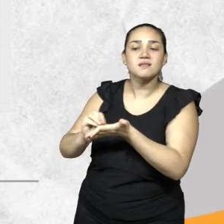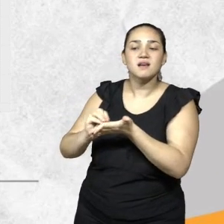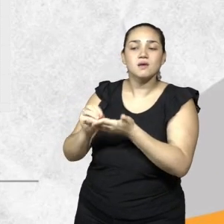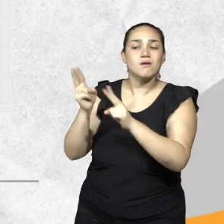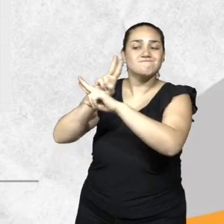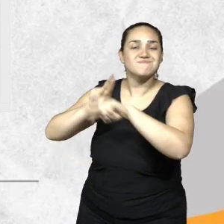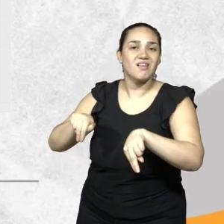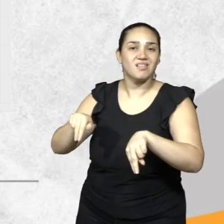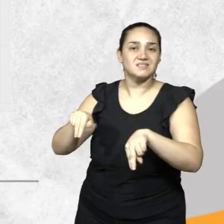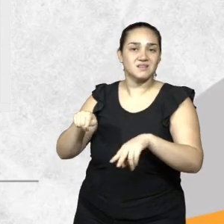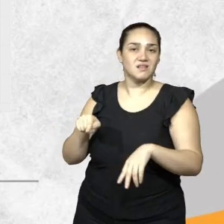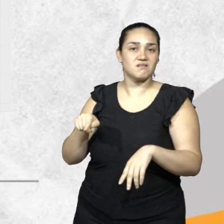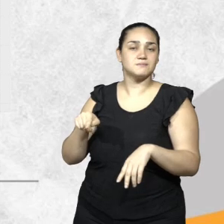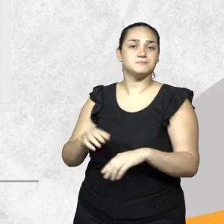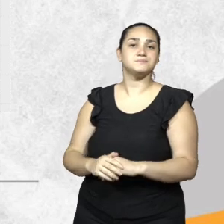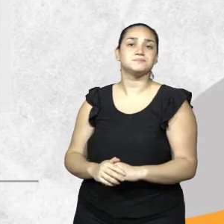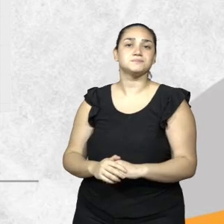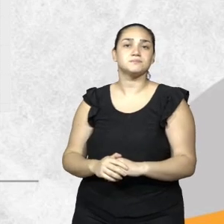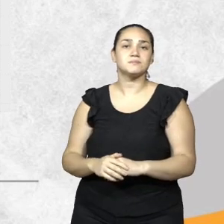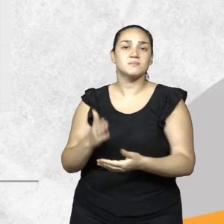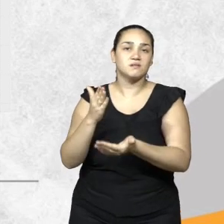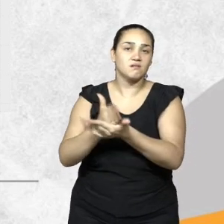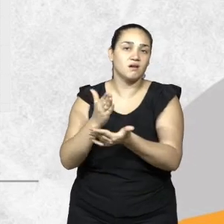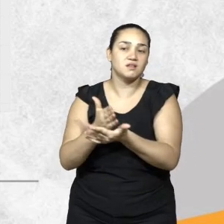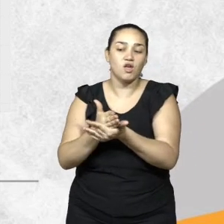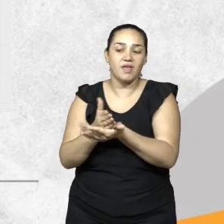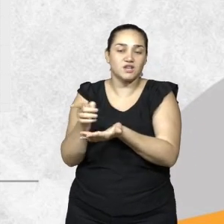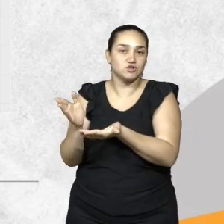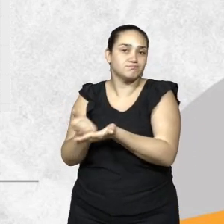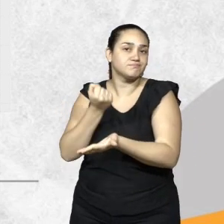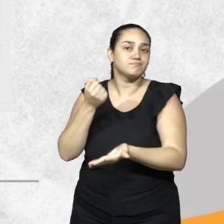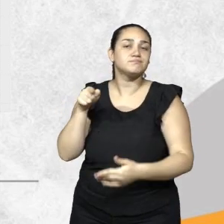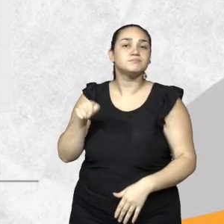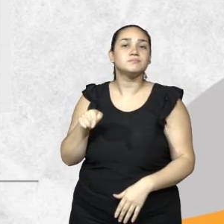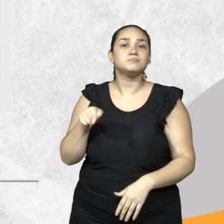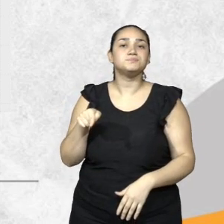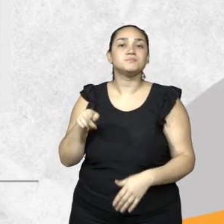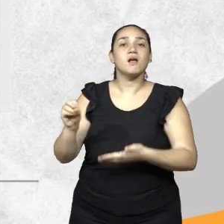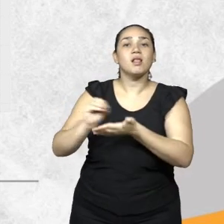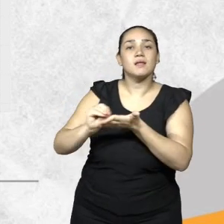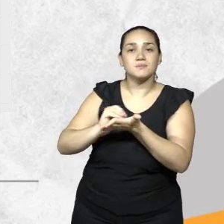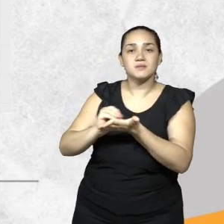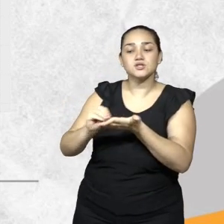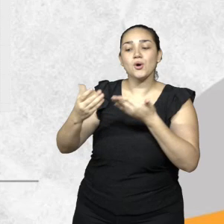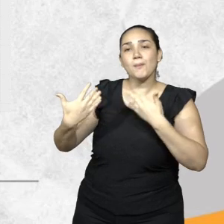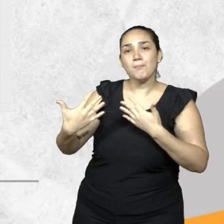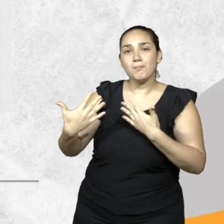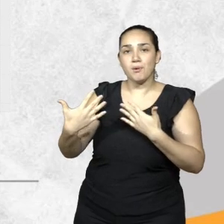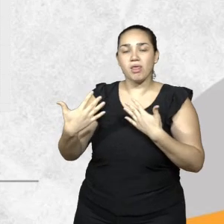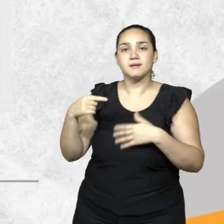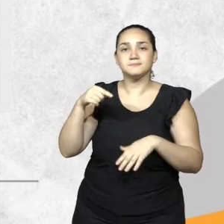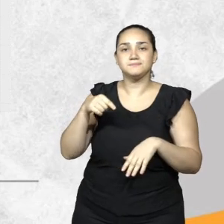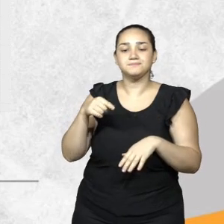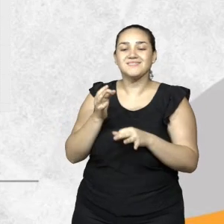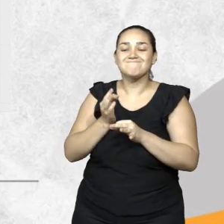anular un acto creador de derechos. Entonces, es una excepción en donde la administración puede excepcionar, es una